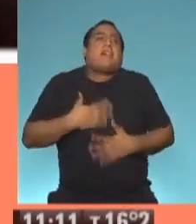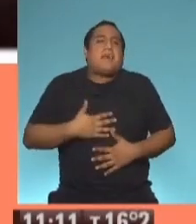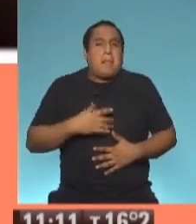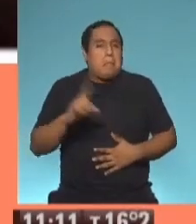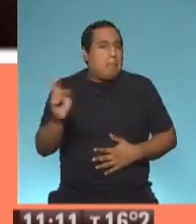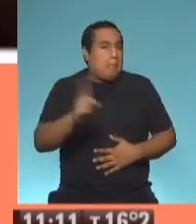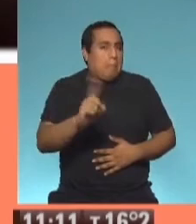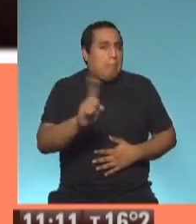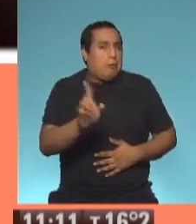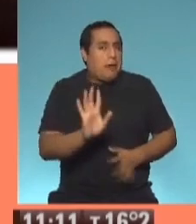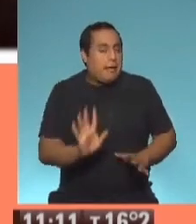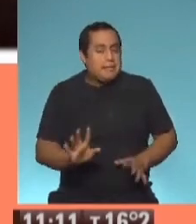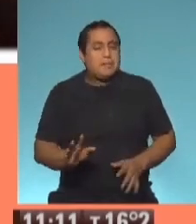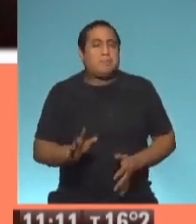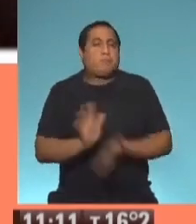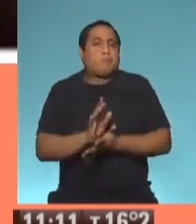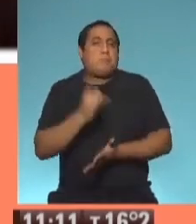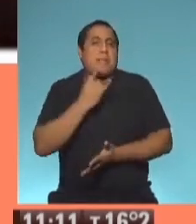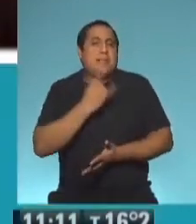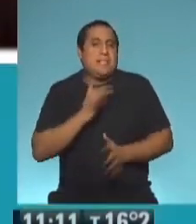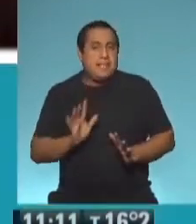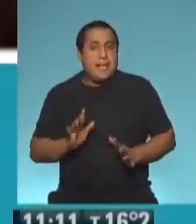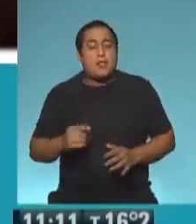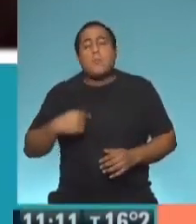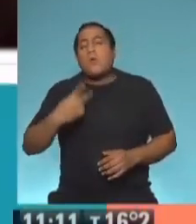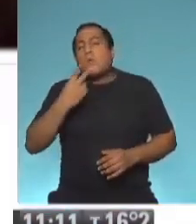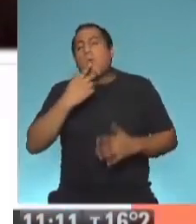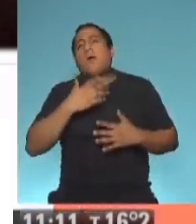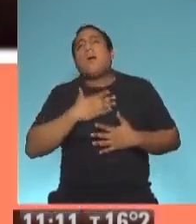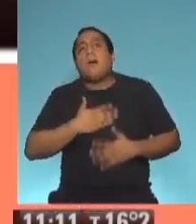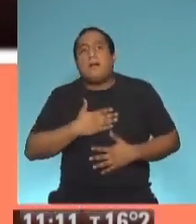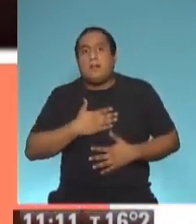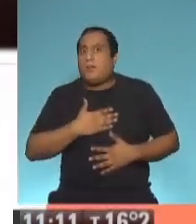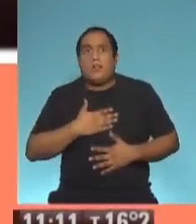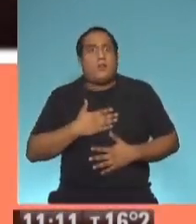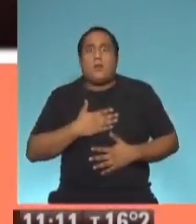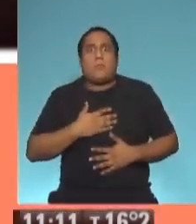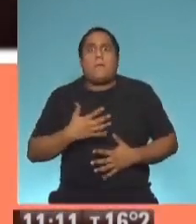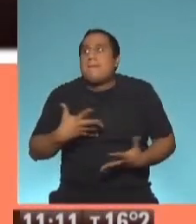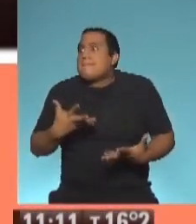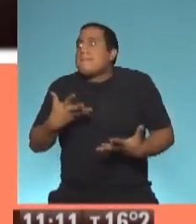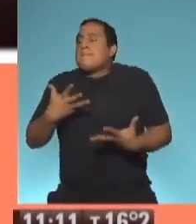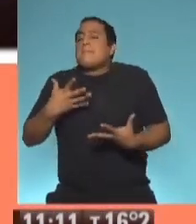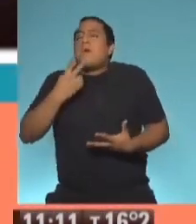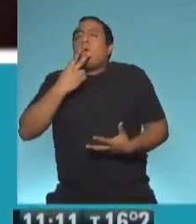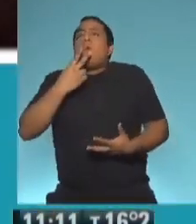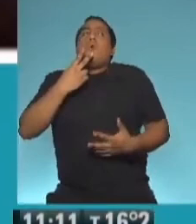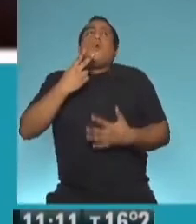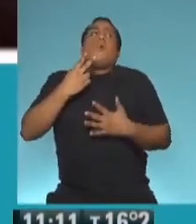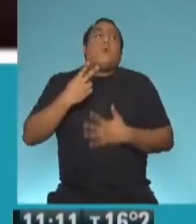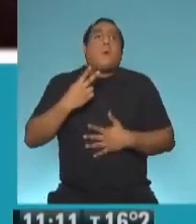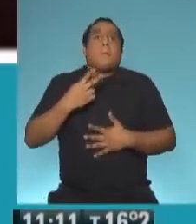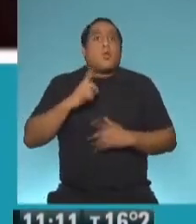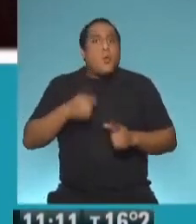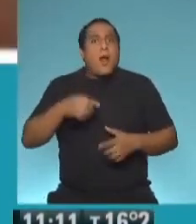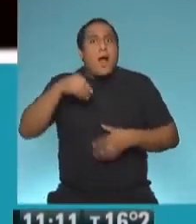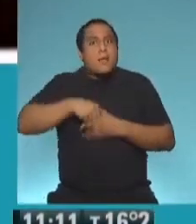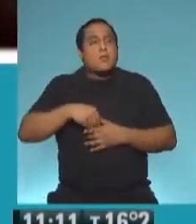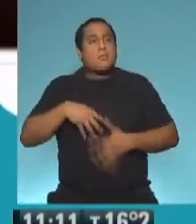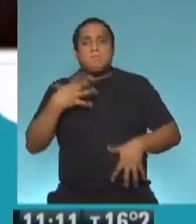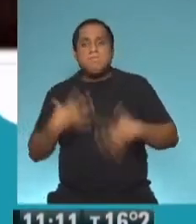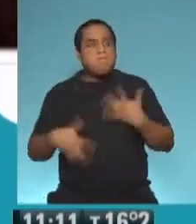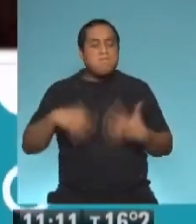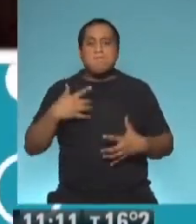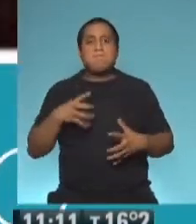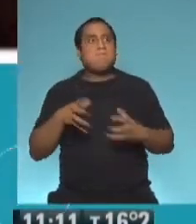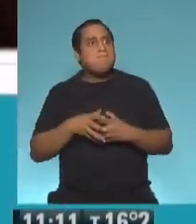a sí mismo, pero uno tiene la experiencia, fumo y me calmo, y en realidad calma la propia abstinencia del tabaco, no su ansiedad por el asunto